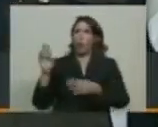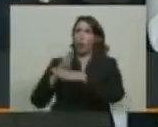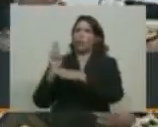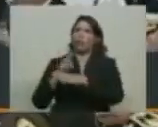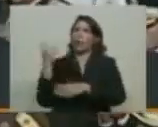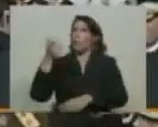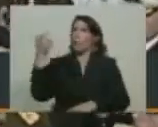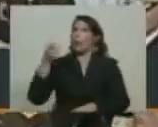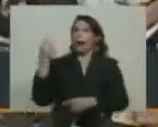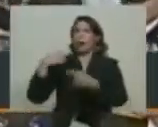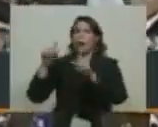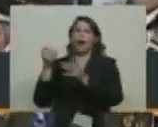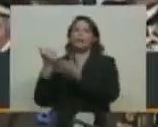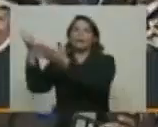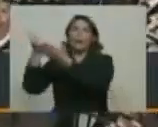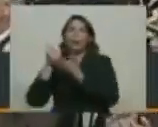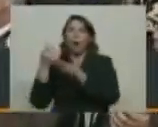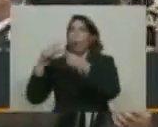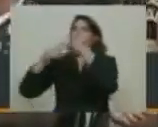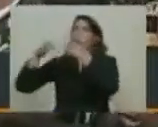mundiales.